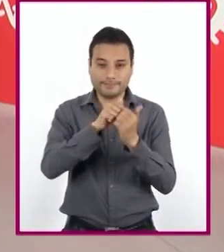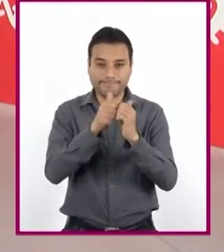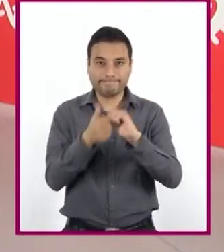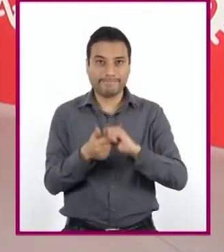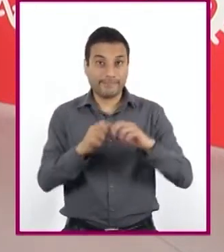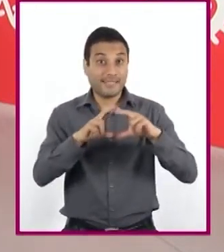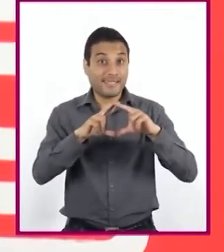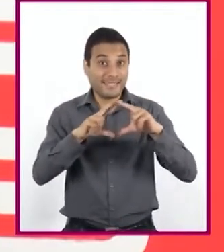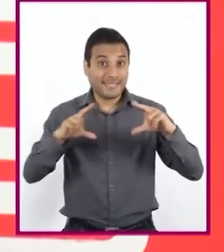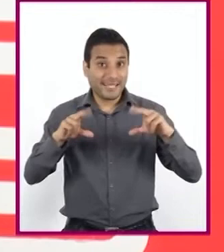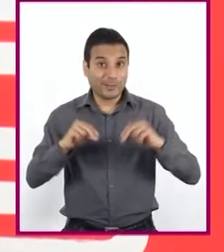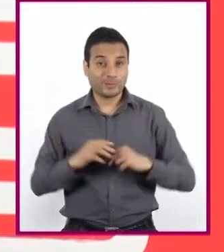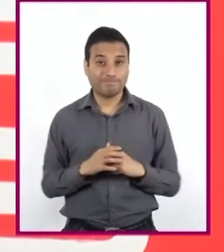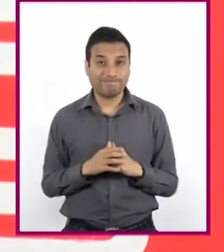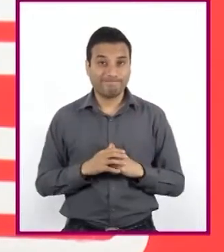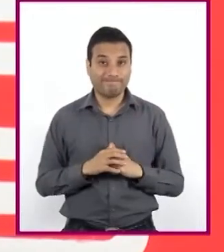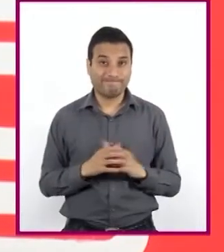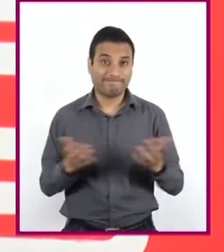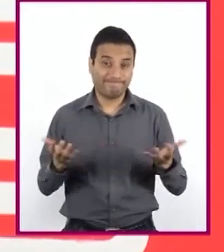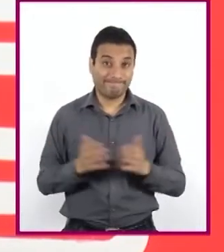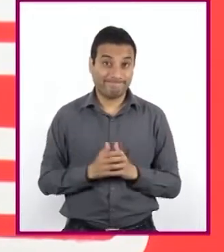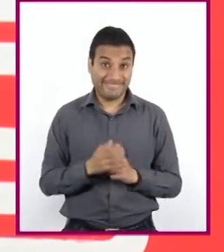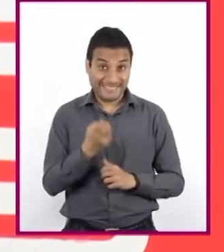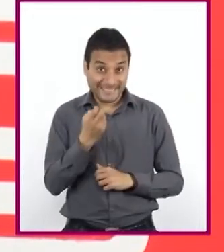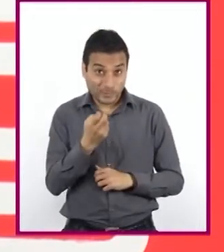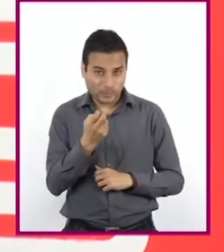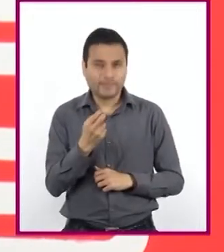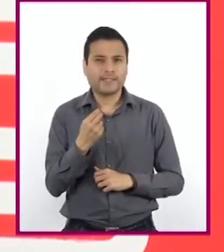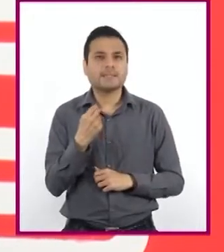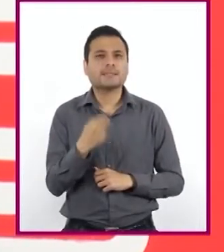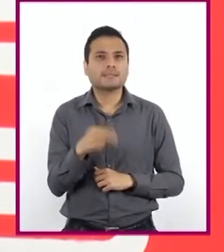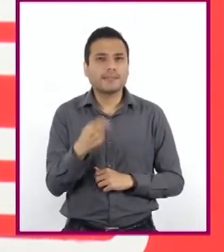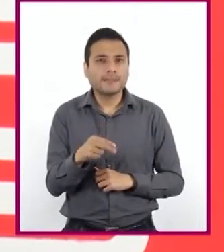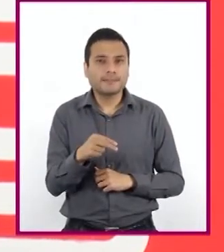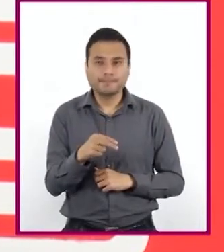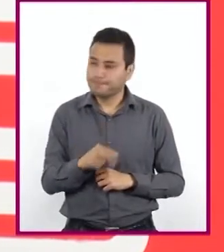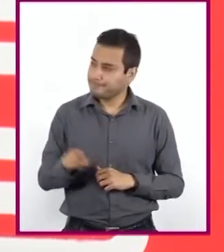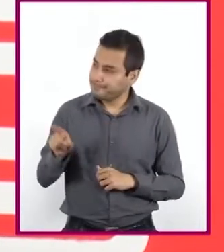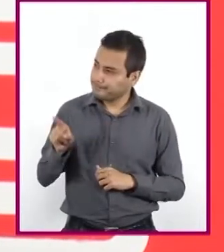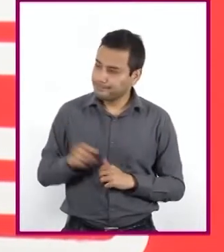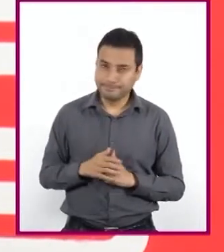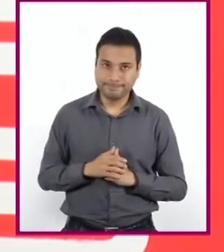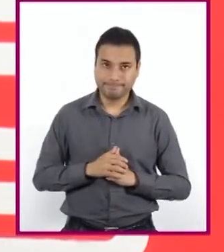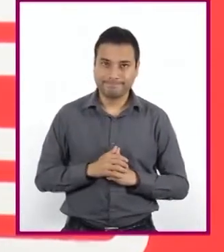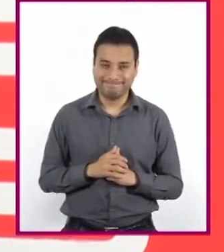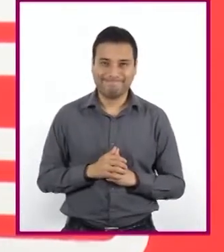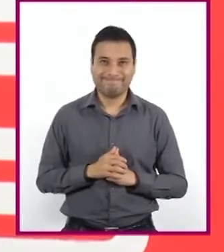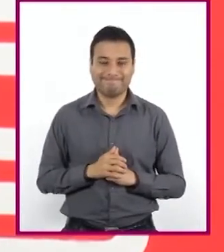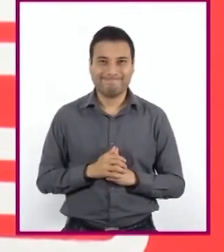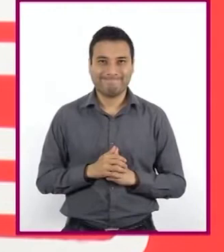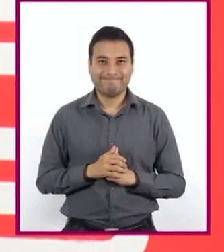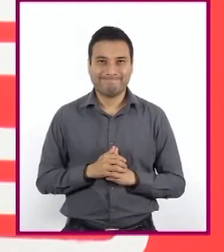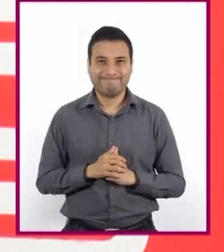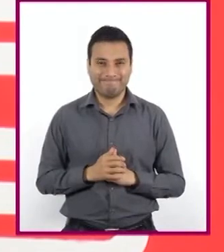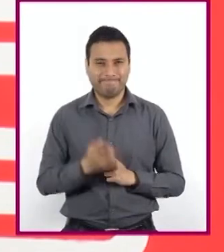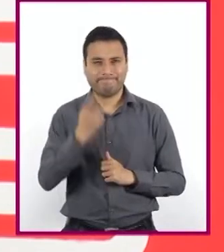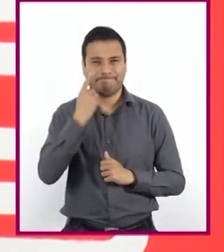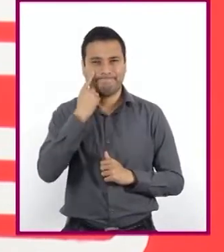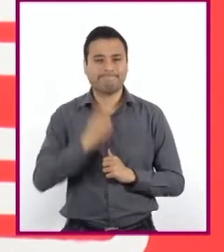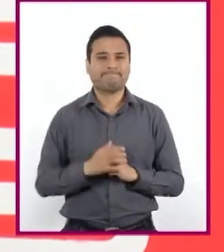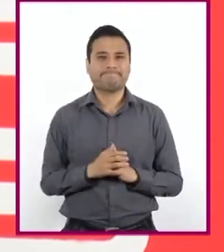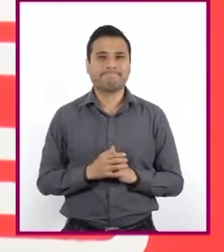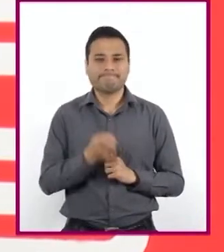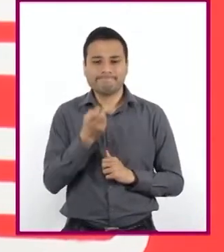de nieve. A esta parte del ciclo se le llama condensación. Y vamos a representar